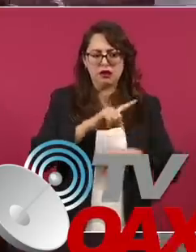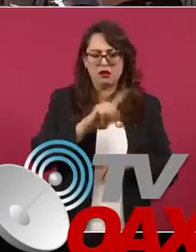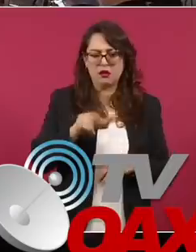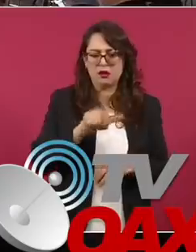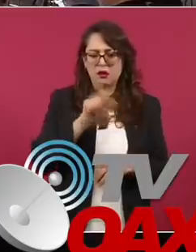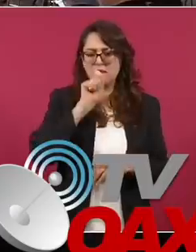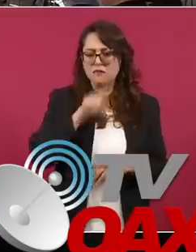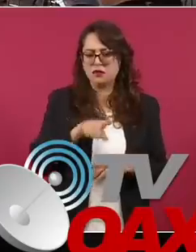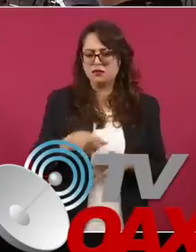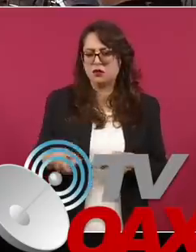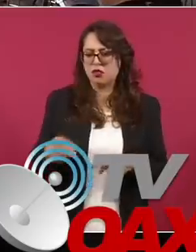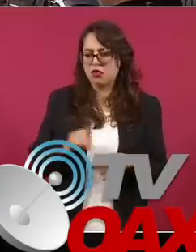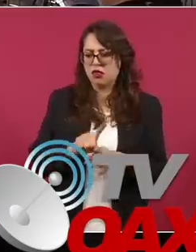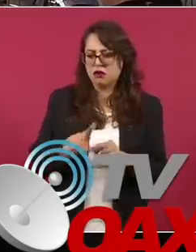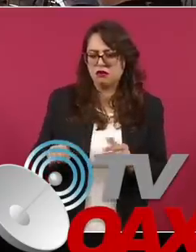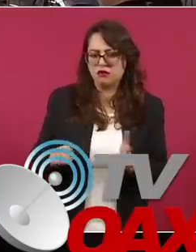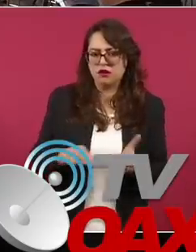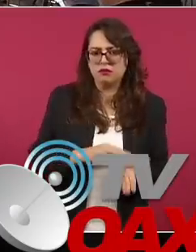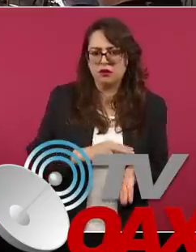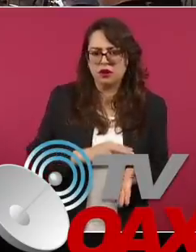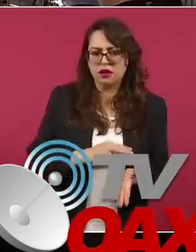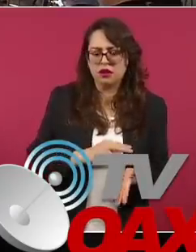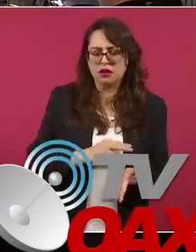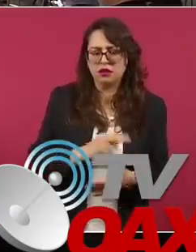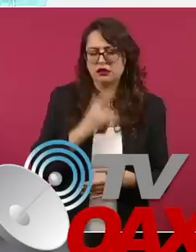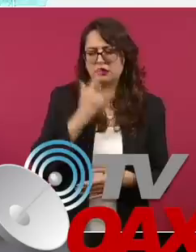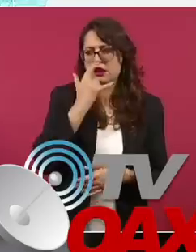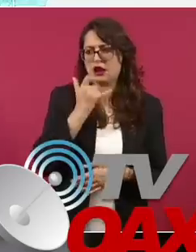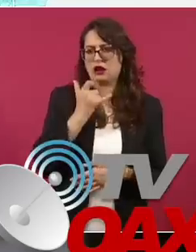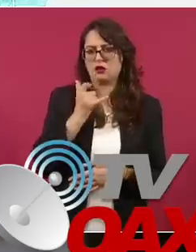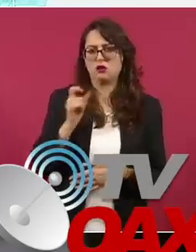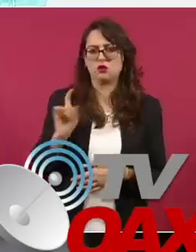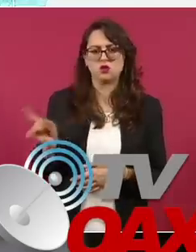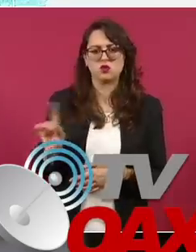Y y ese día